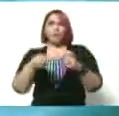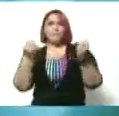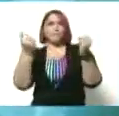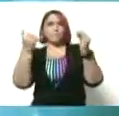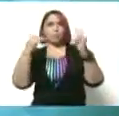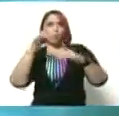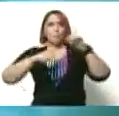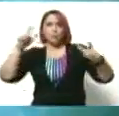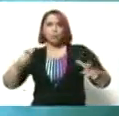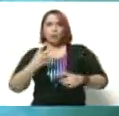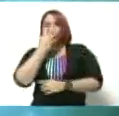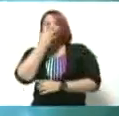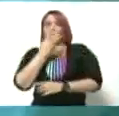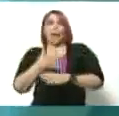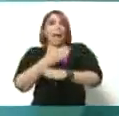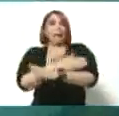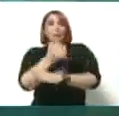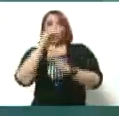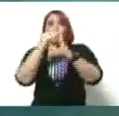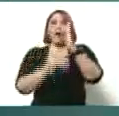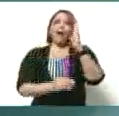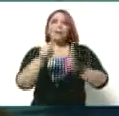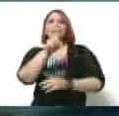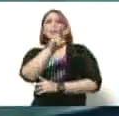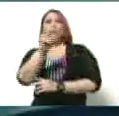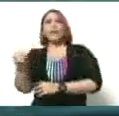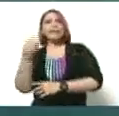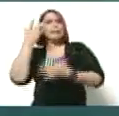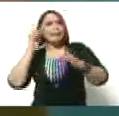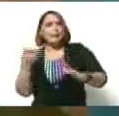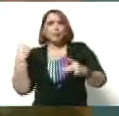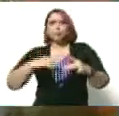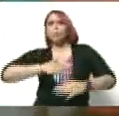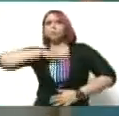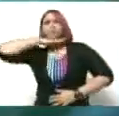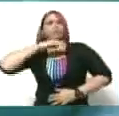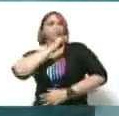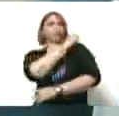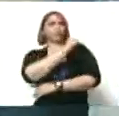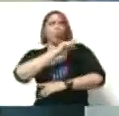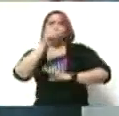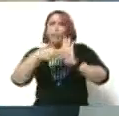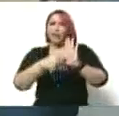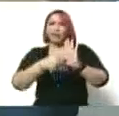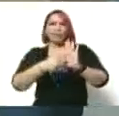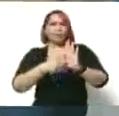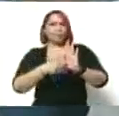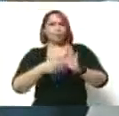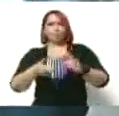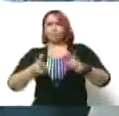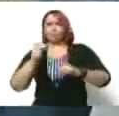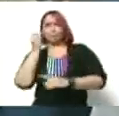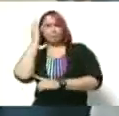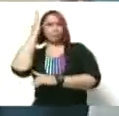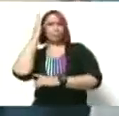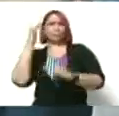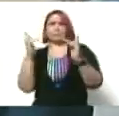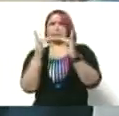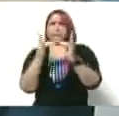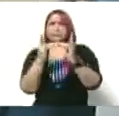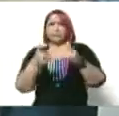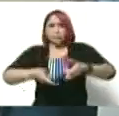hospitalizadas antes no bajaban de 120 teníamos prácticamente colapsadas las capacidades de las camas kobe que teníamos dispuesta en los